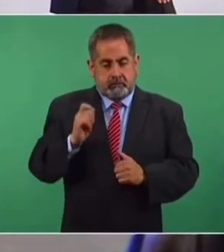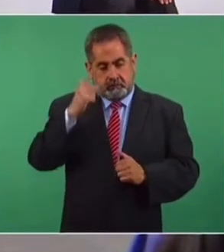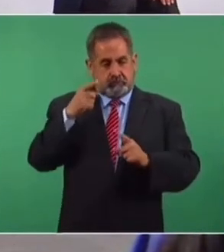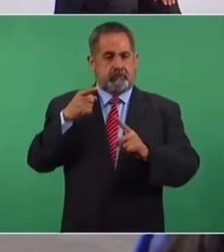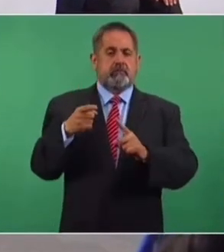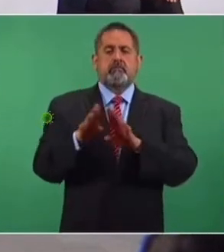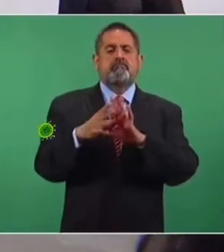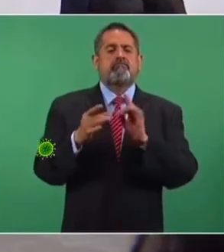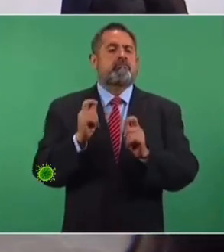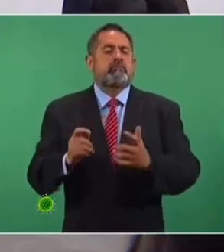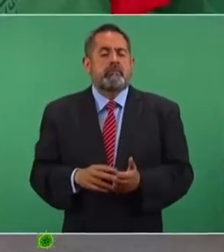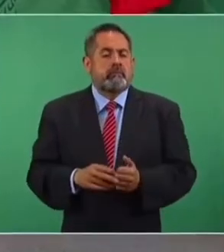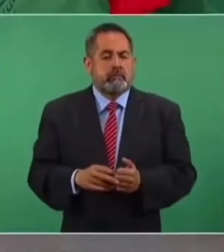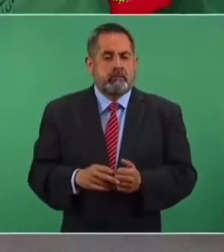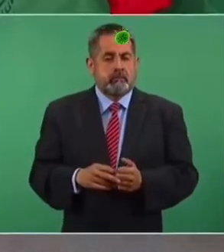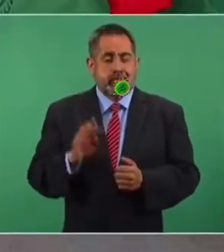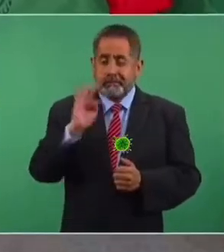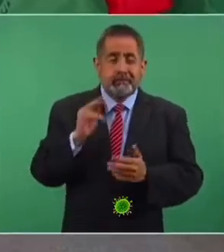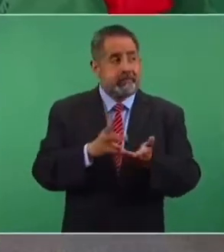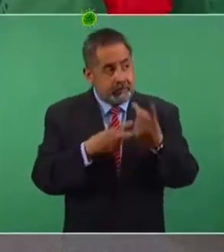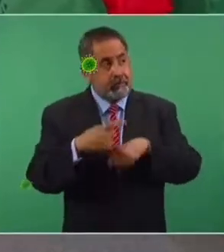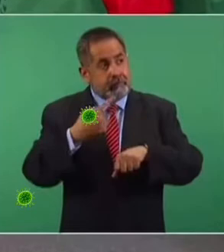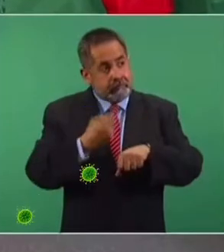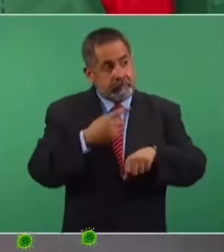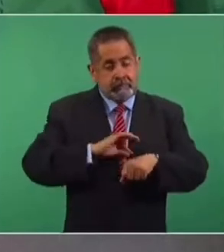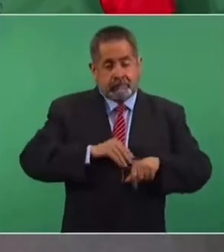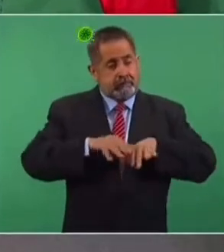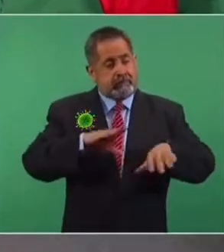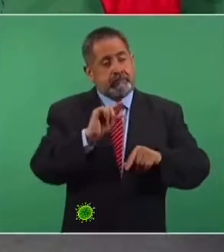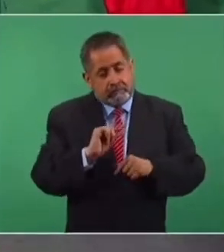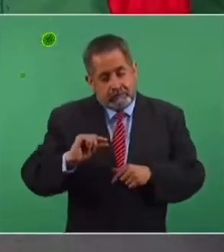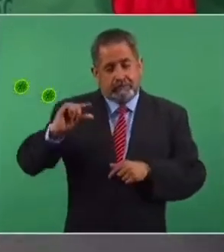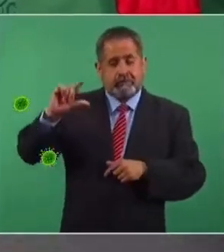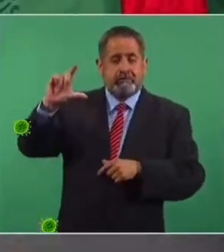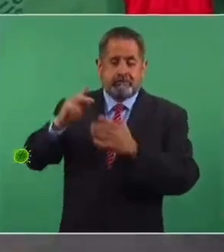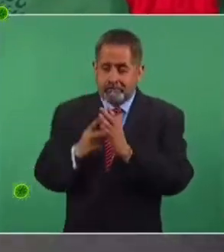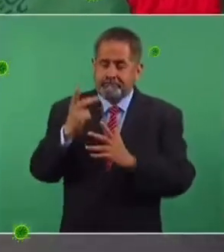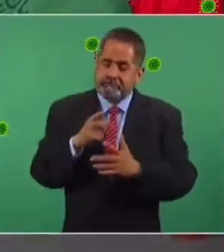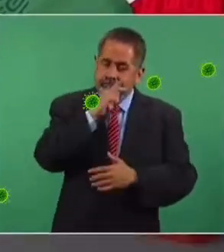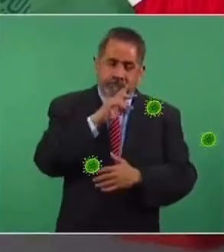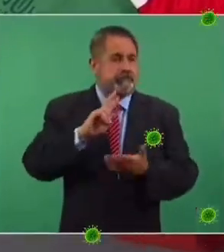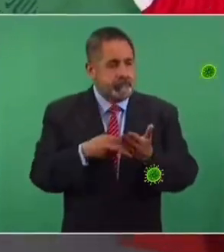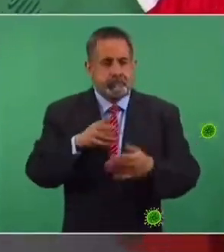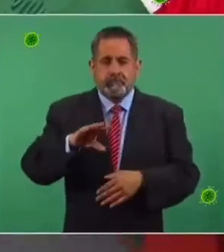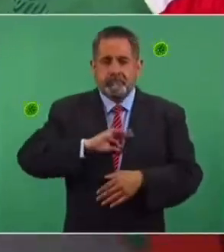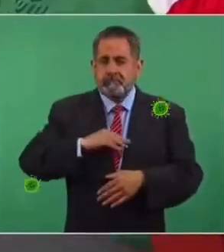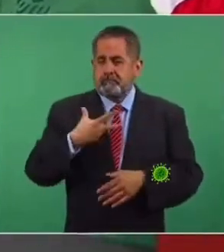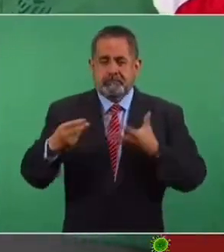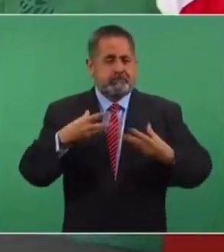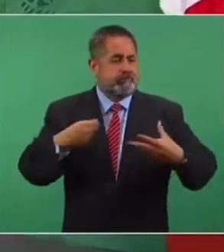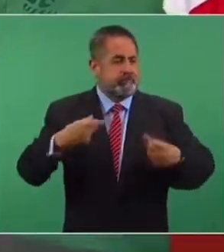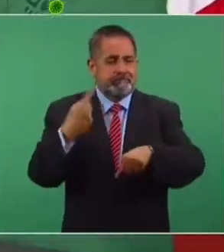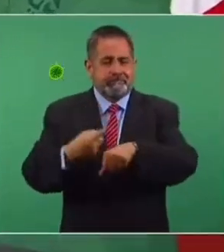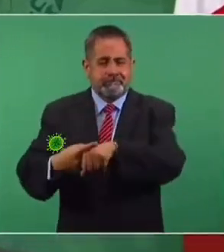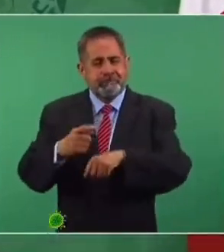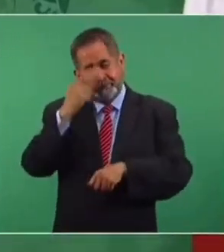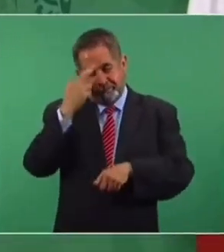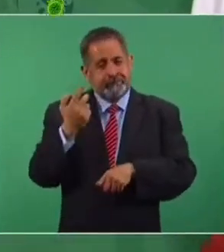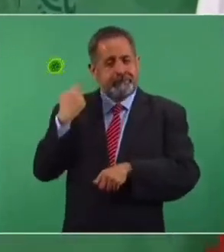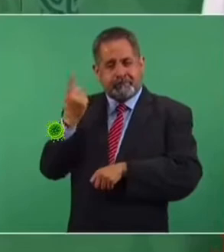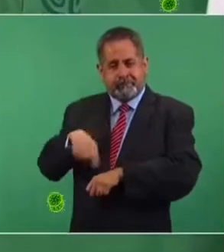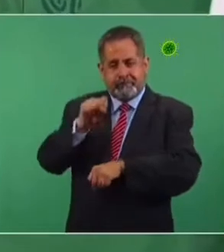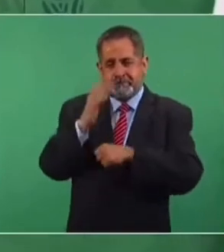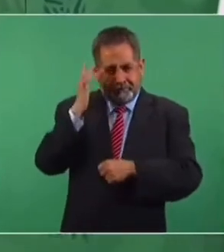preocupación de un rebrote, que vengan contagios por Semana Santa, pensamos